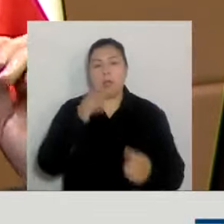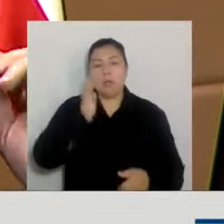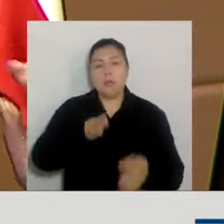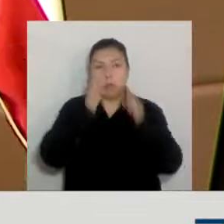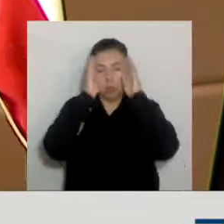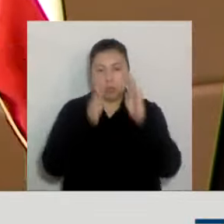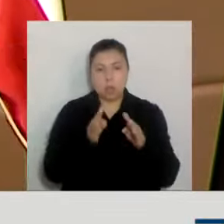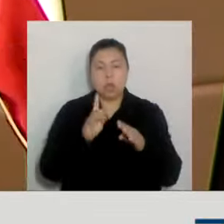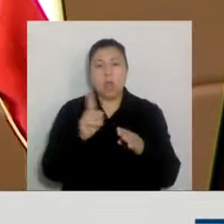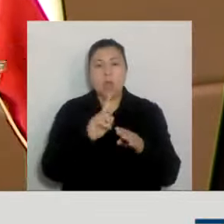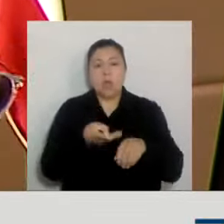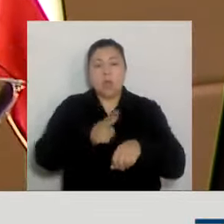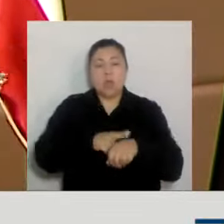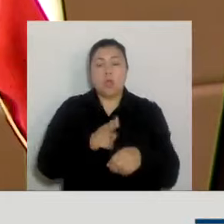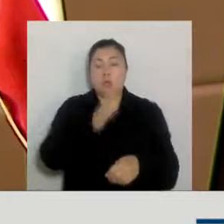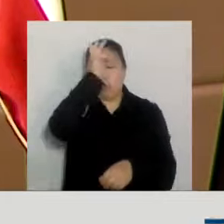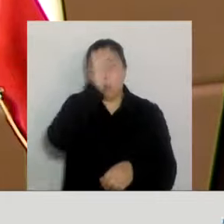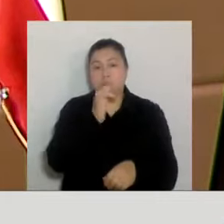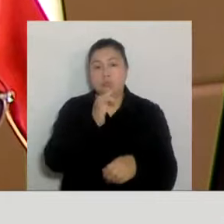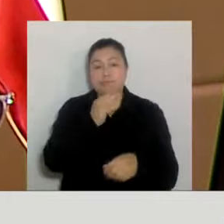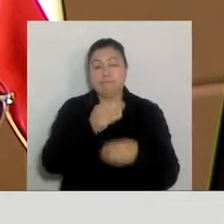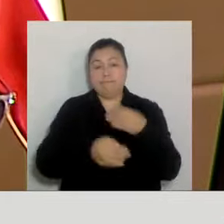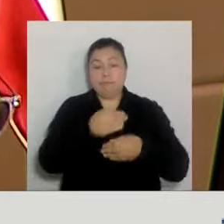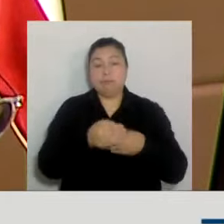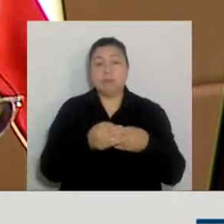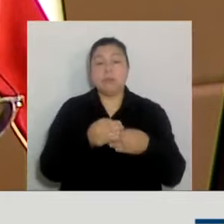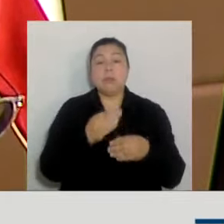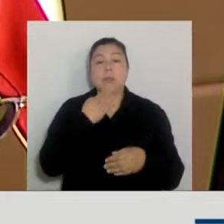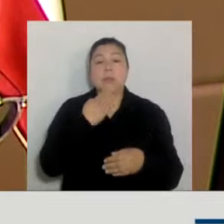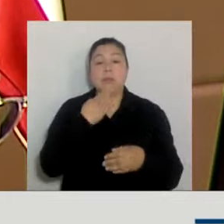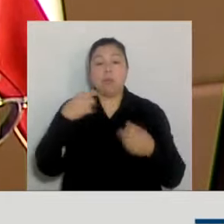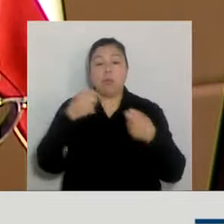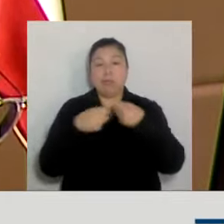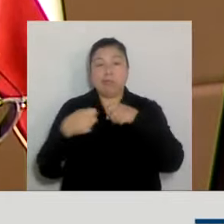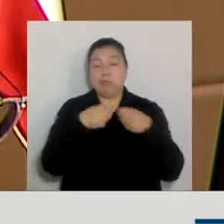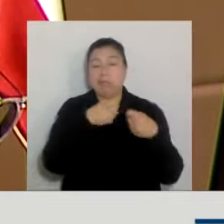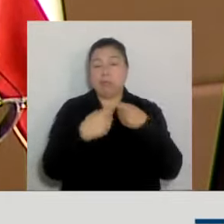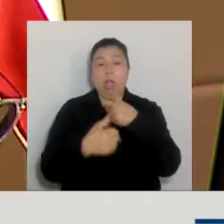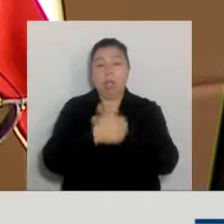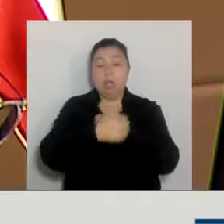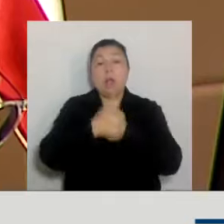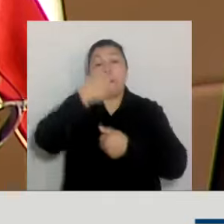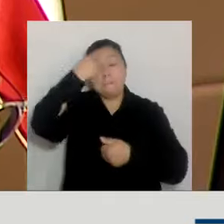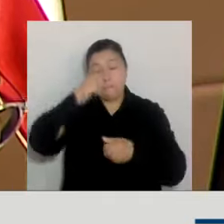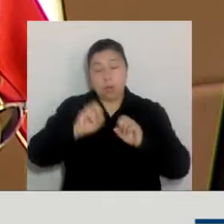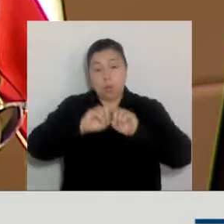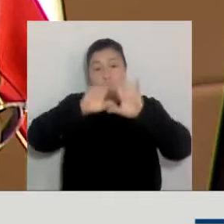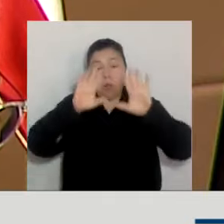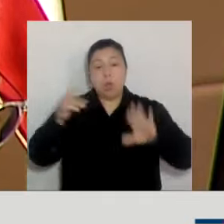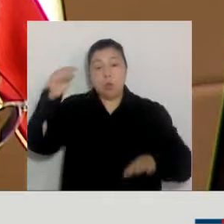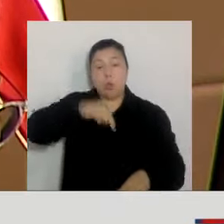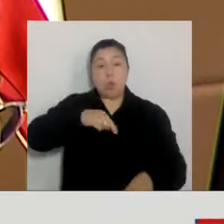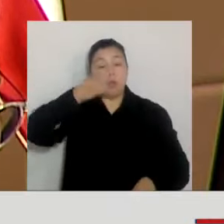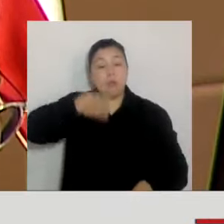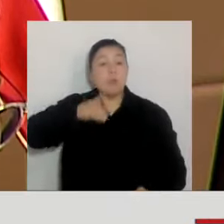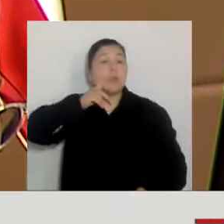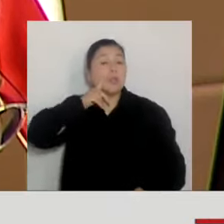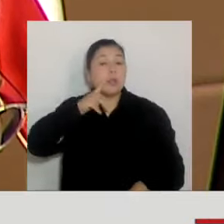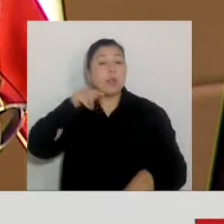dupliquen funciones eh Y que tampoco se generen conflictos de competencia pero claramente hoy debemos tener una contraparte